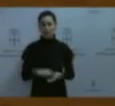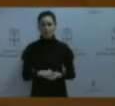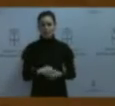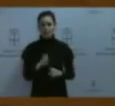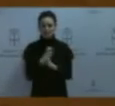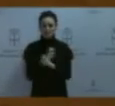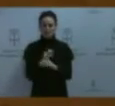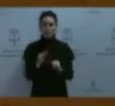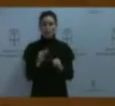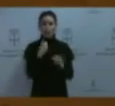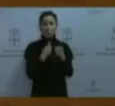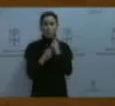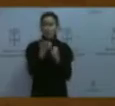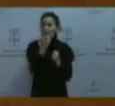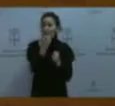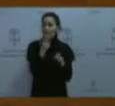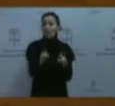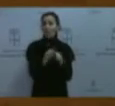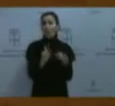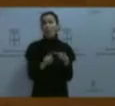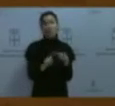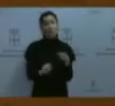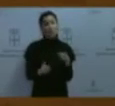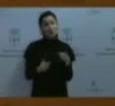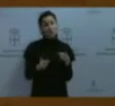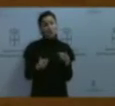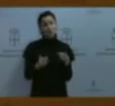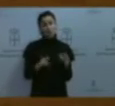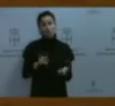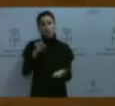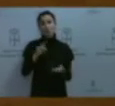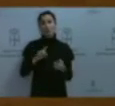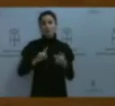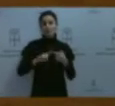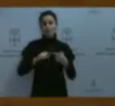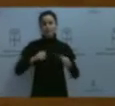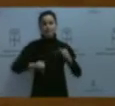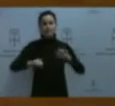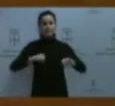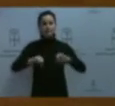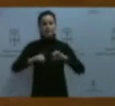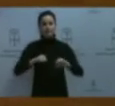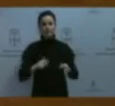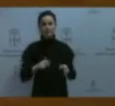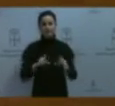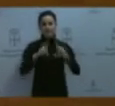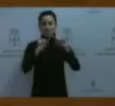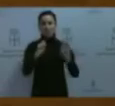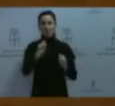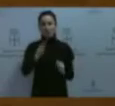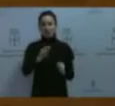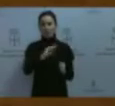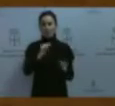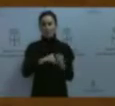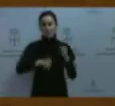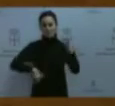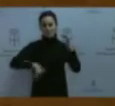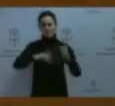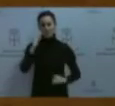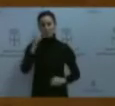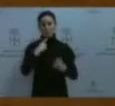En consultas, por ejemplo, son los segundos, son los primeros en intervenciones quirúrgicas. En Asturias hay más de 12.000